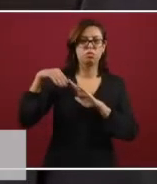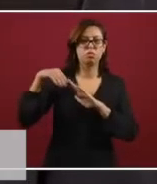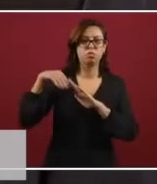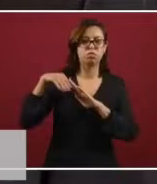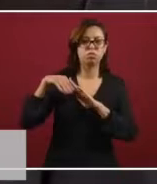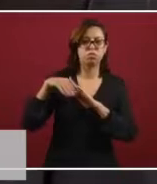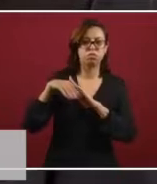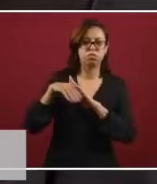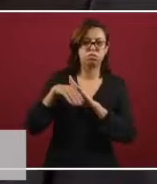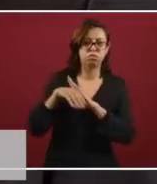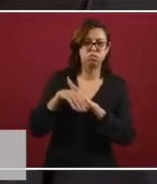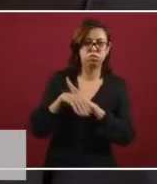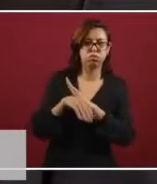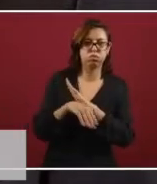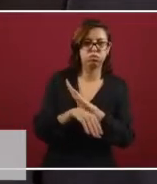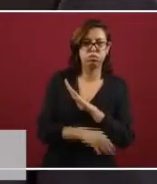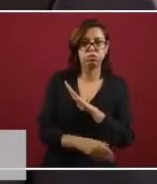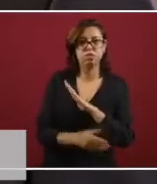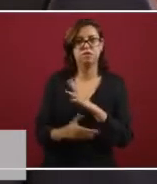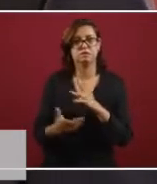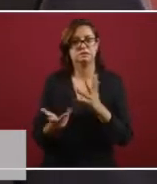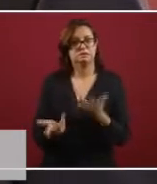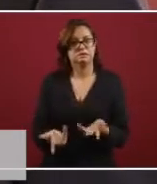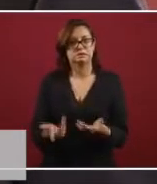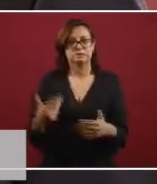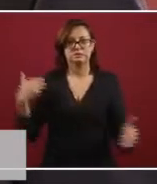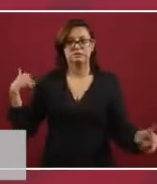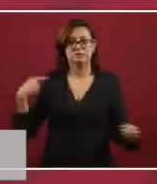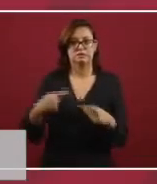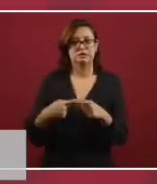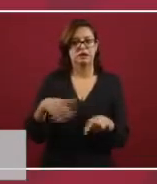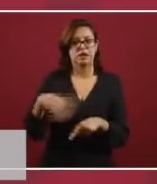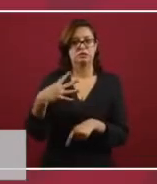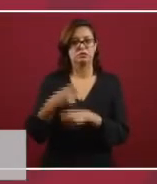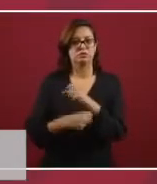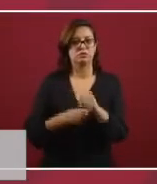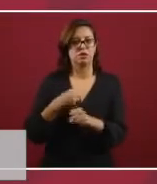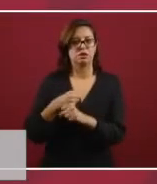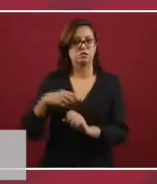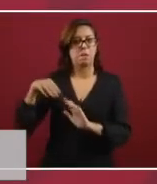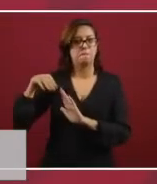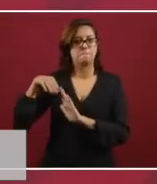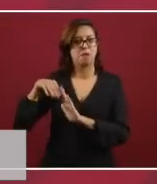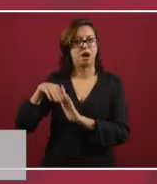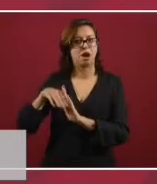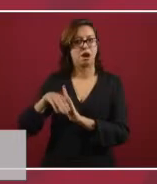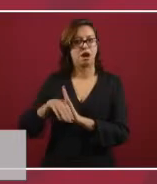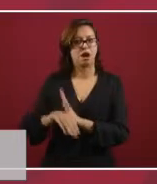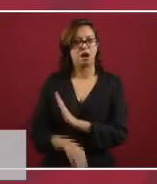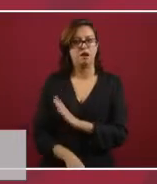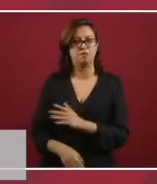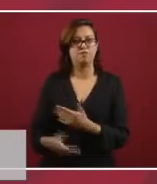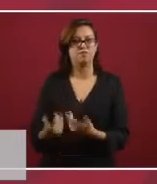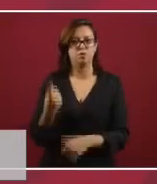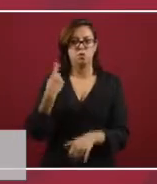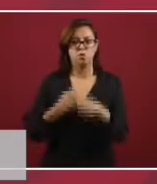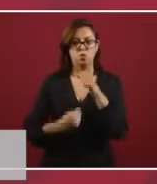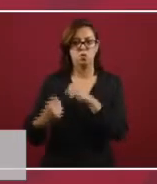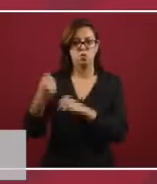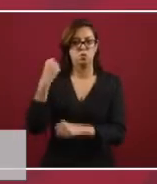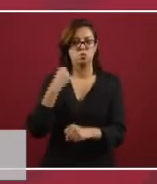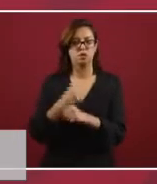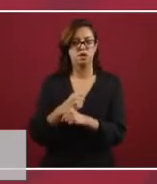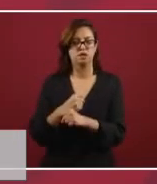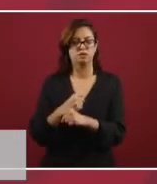No hay que olvidar que engañaron los tecnócratas y los conservadores al pueblo de México cuando por medio de supuestos expertos apoyaron la reforma